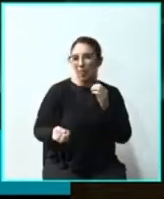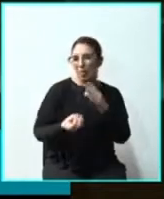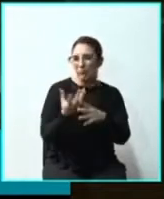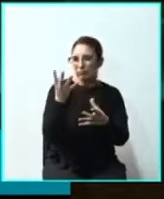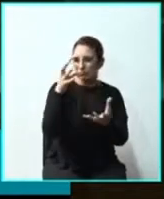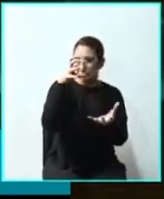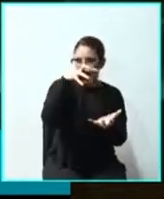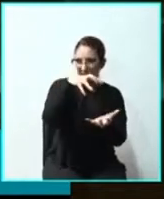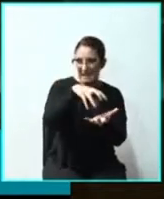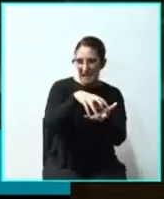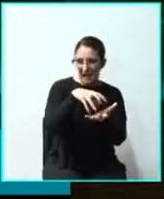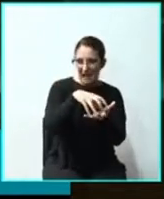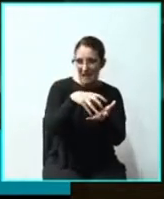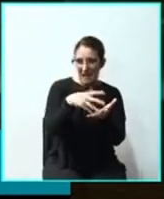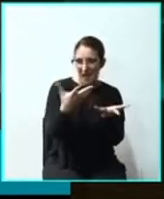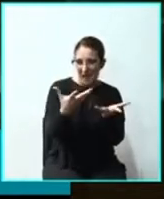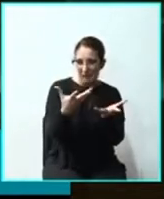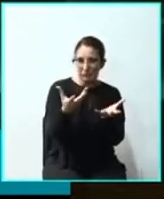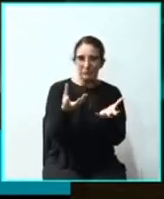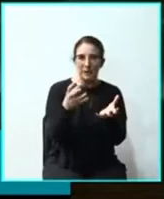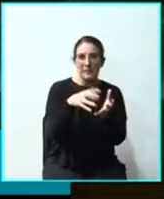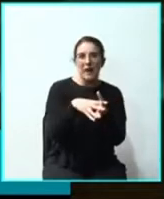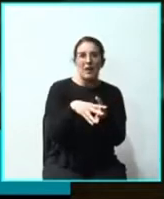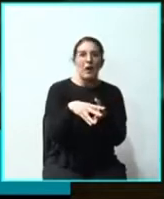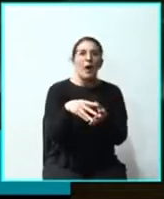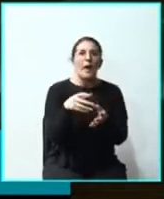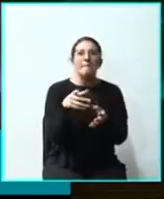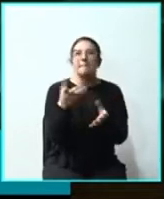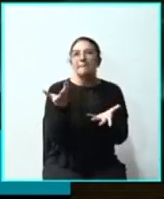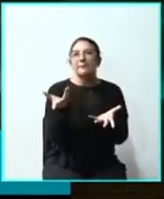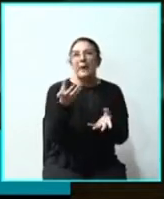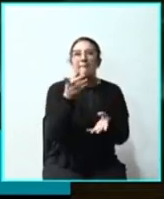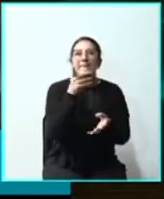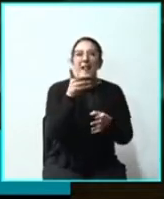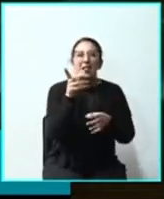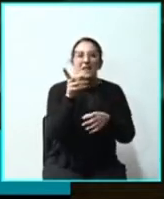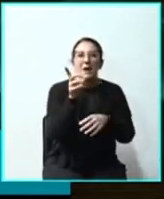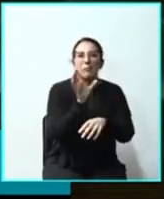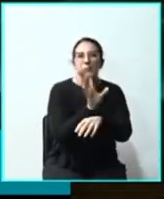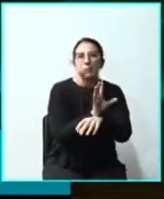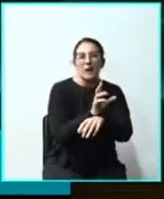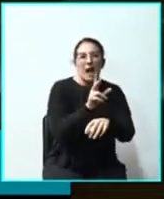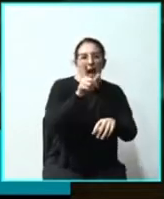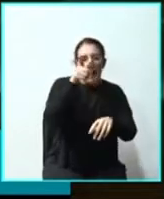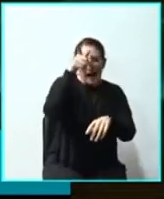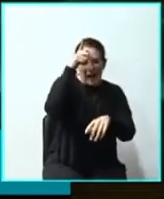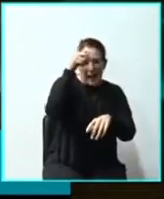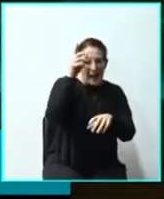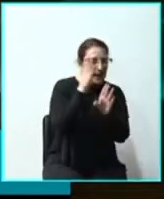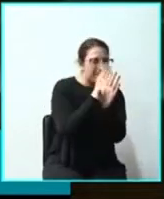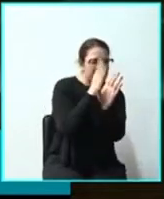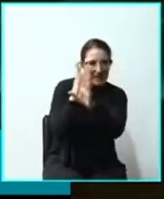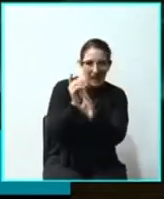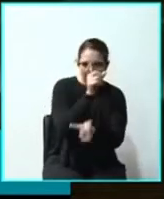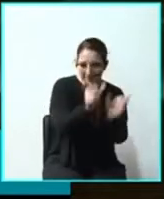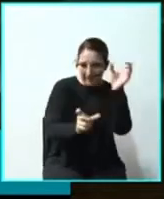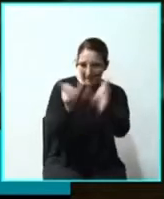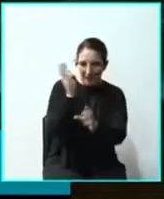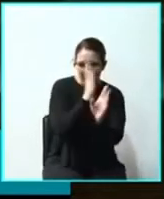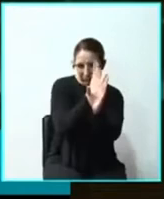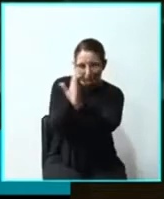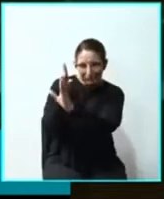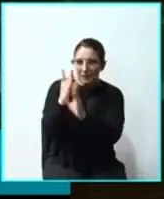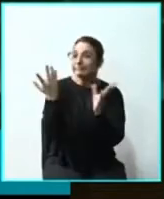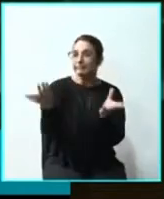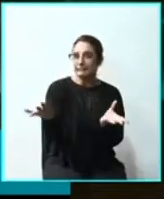prácticamente de espiar al conjunto de la población, se están violando derechos individuales muy importantes. Muy,